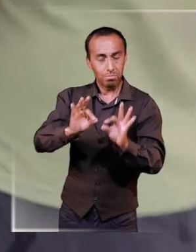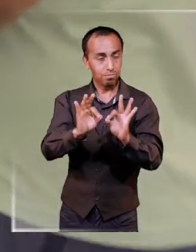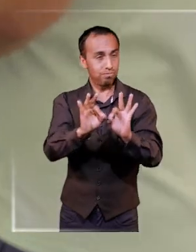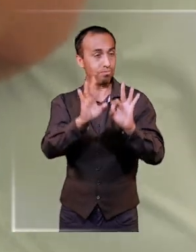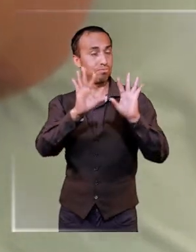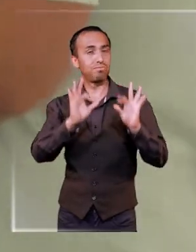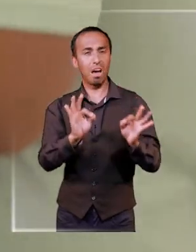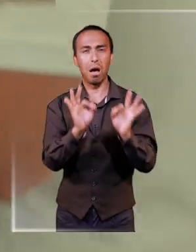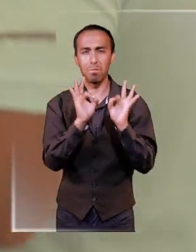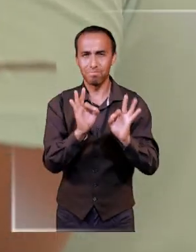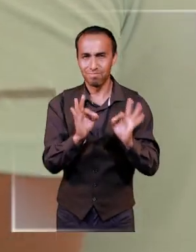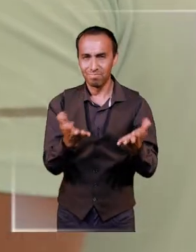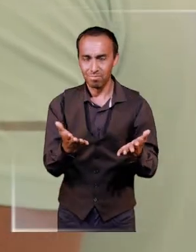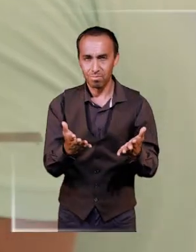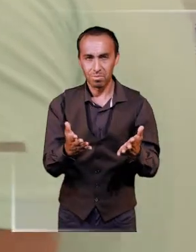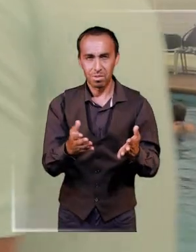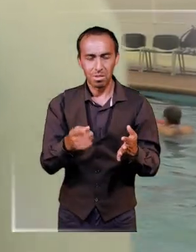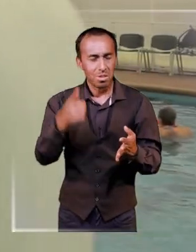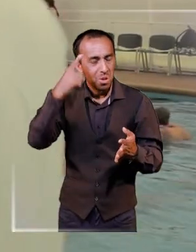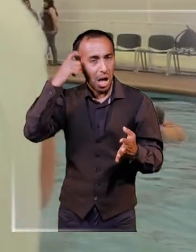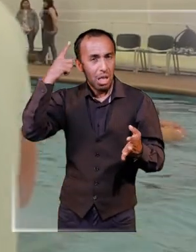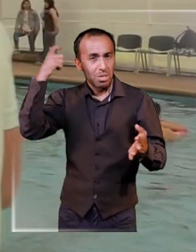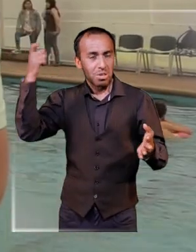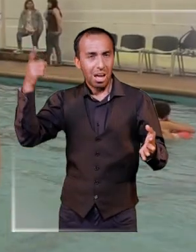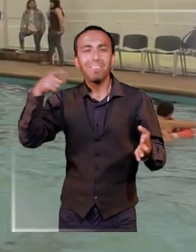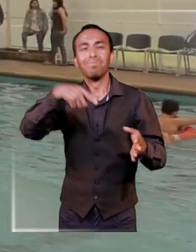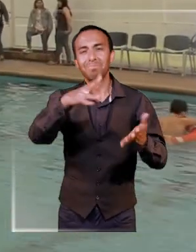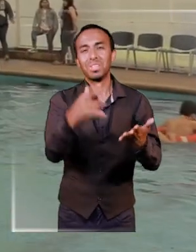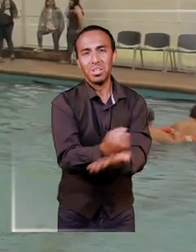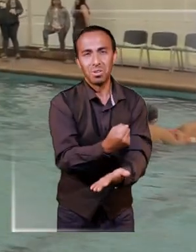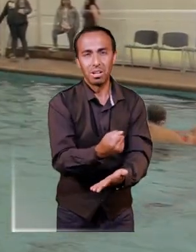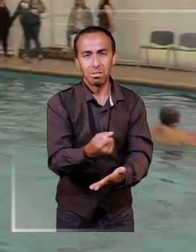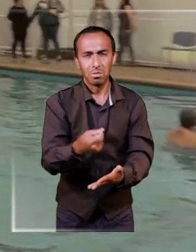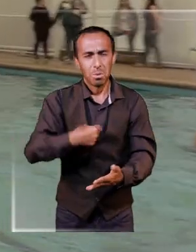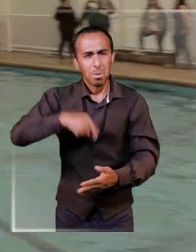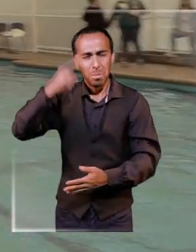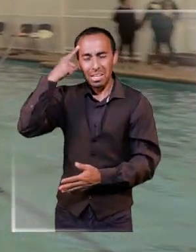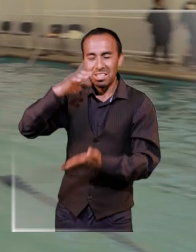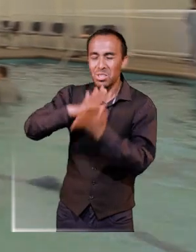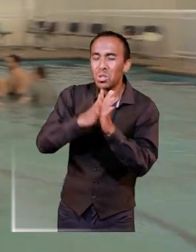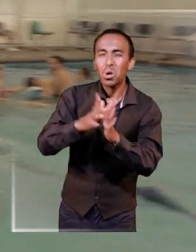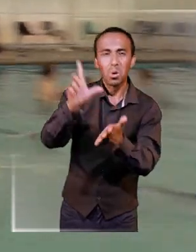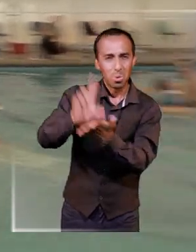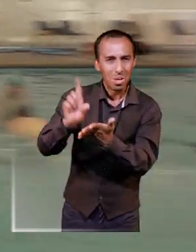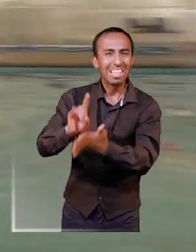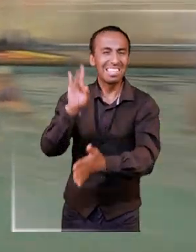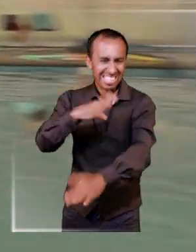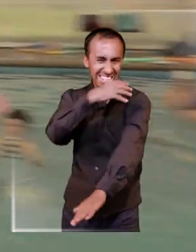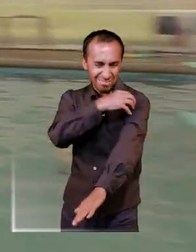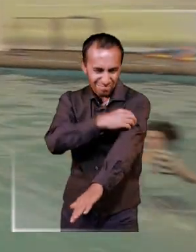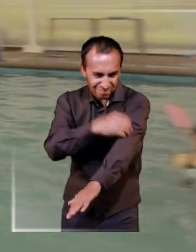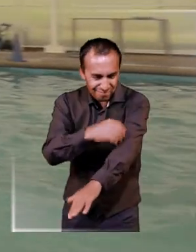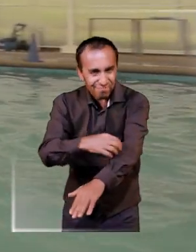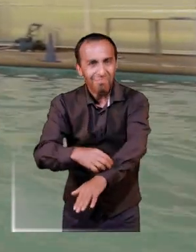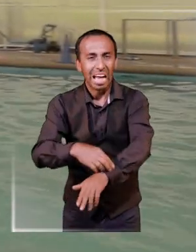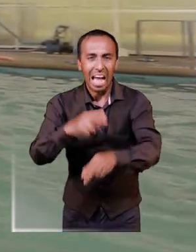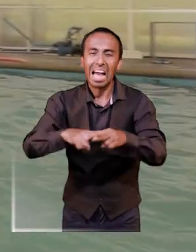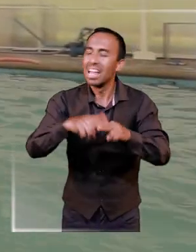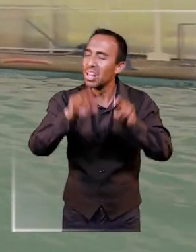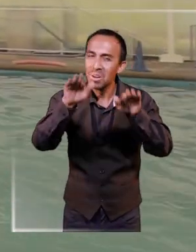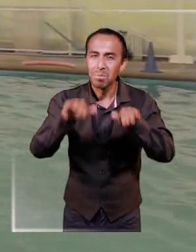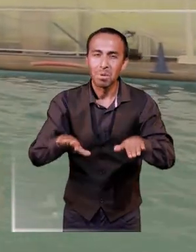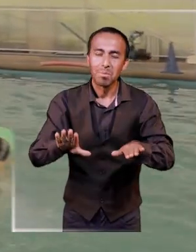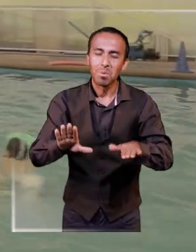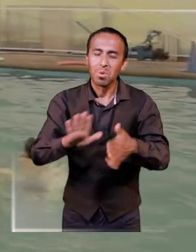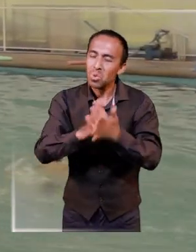resultados son sorprendentes y superan las expectativas de todo lo que tú te habías imaginado. Entonces, uno quisiera que esto estuviera pasando en todos los rincones de Chile,